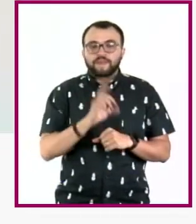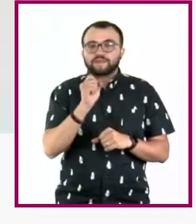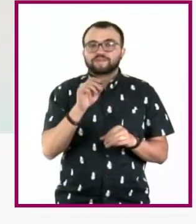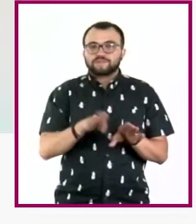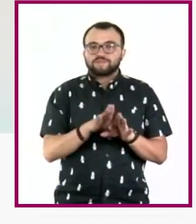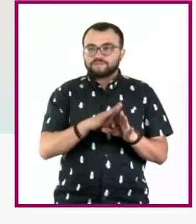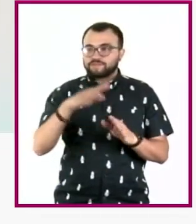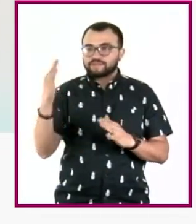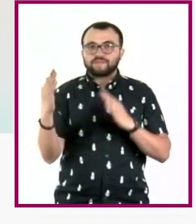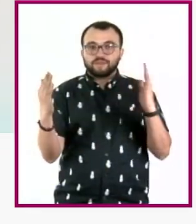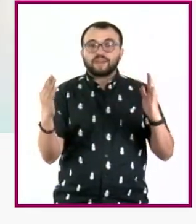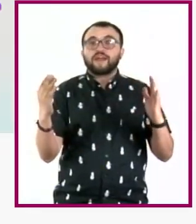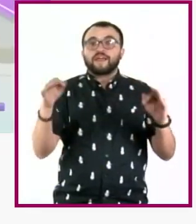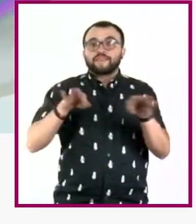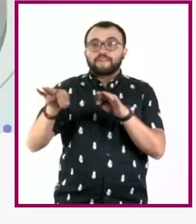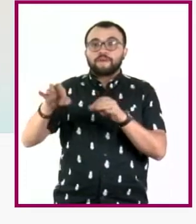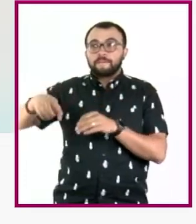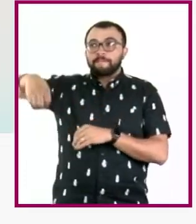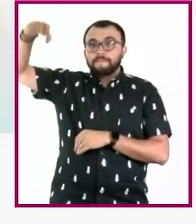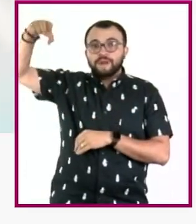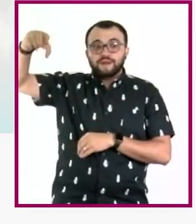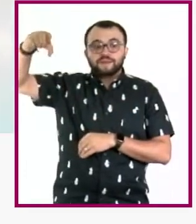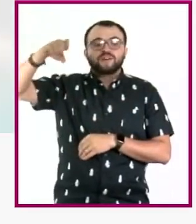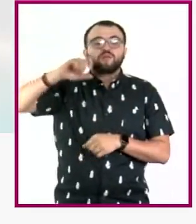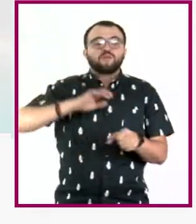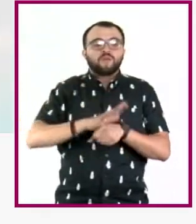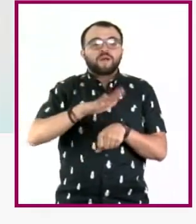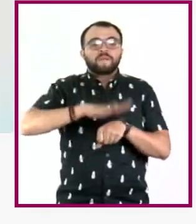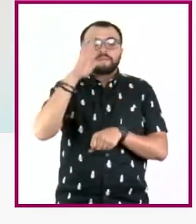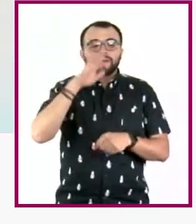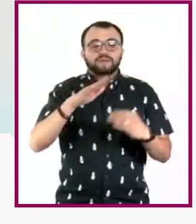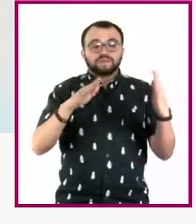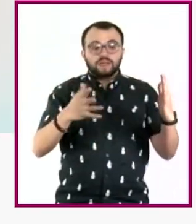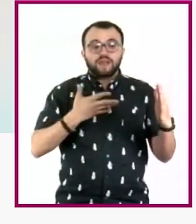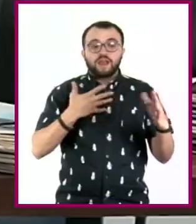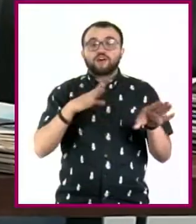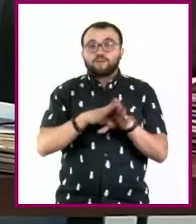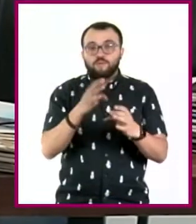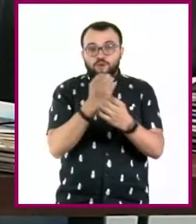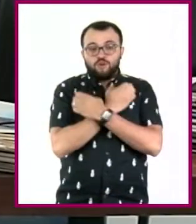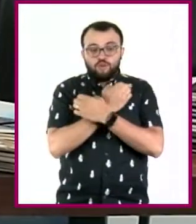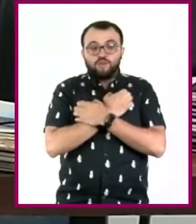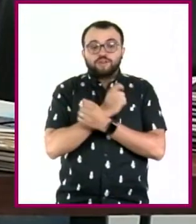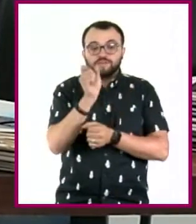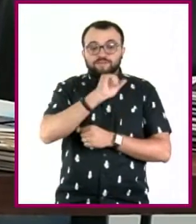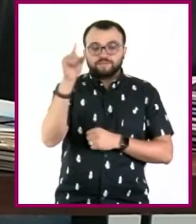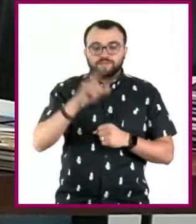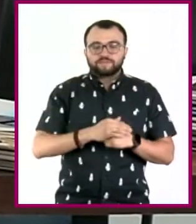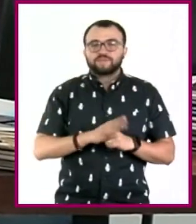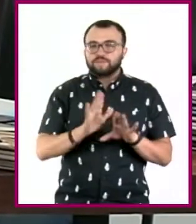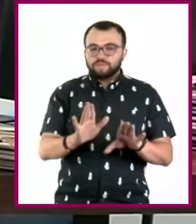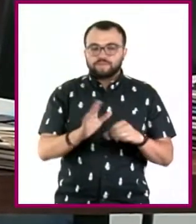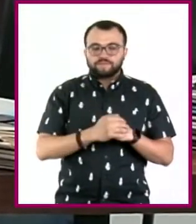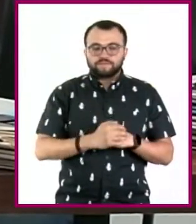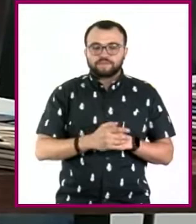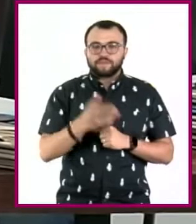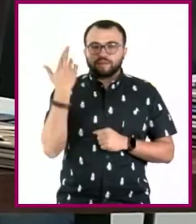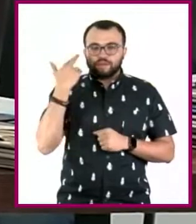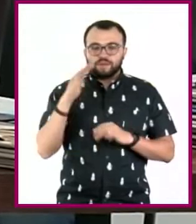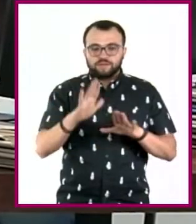los trabajadores de mayor edad. Los más vulnerables son quienes cuentan con educación profesional. Espera, detén el